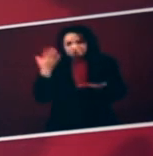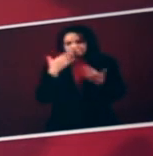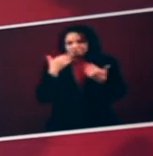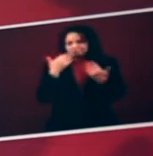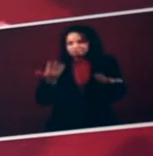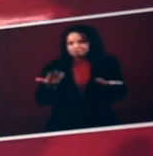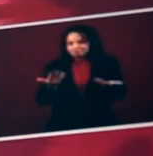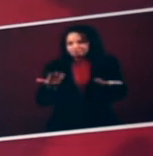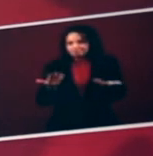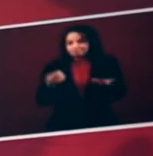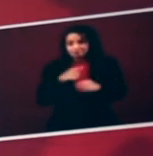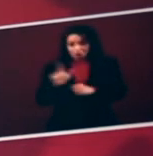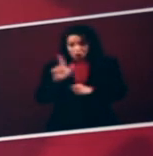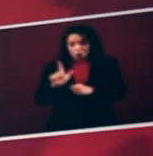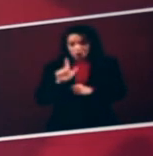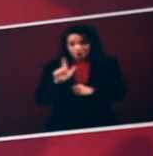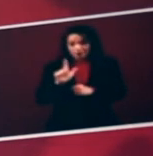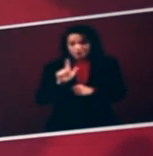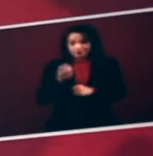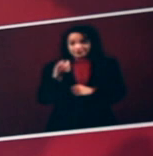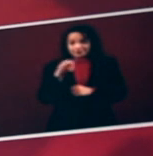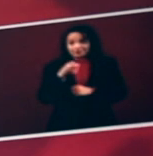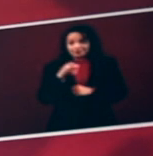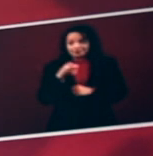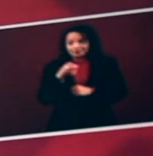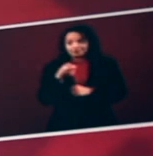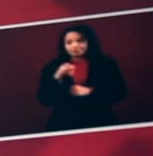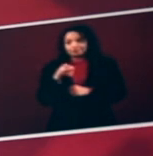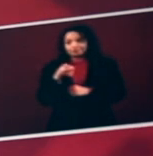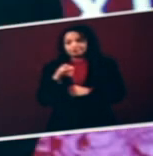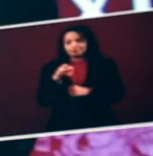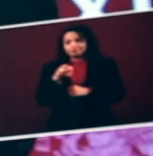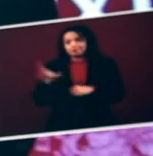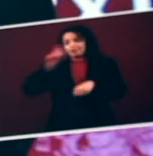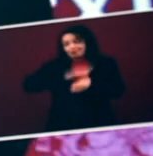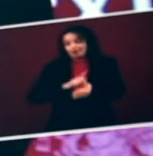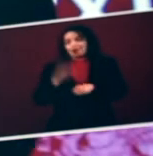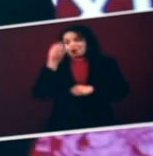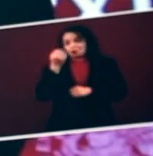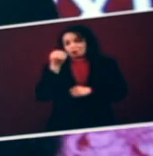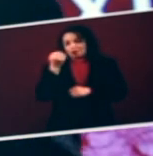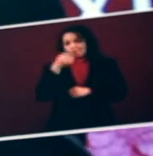que el lunes era lo del día 9 del